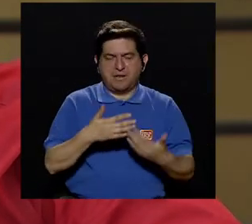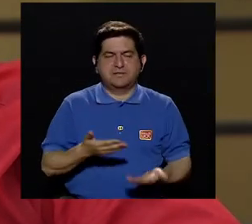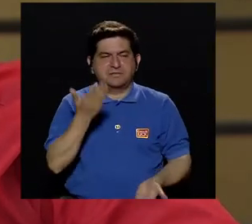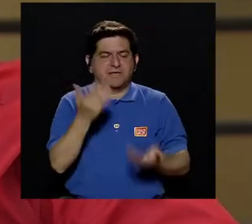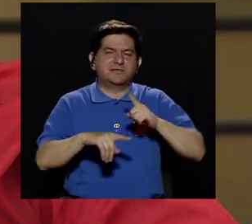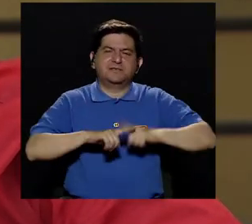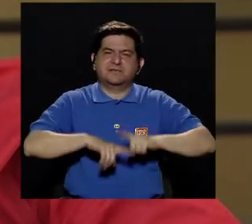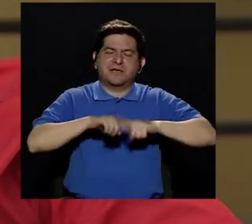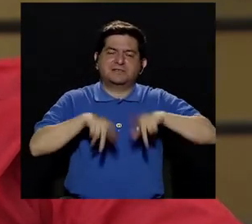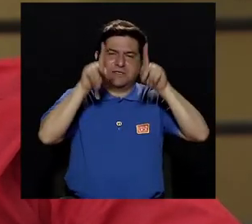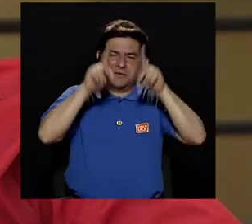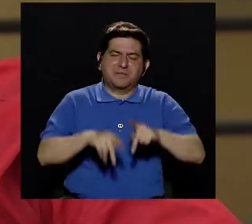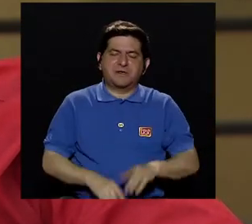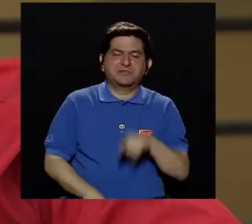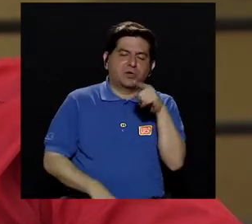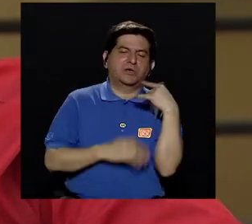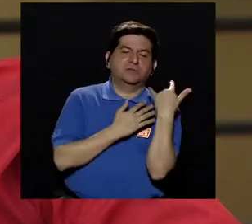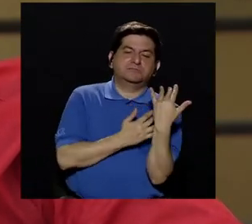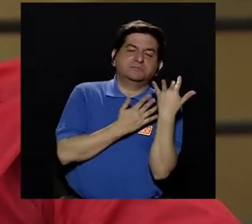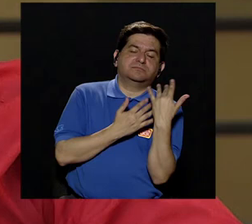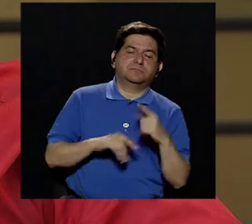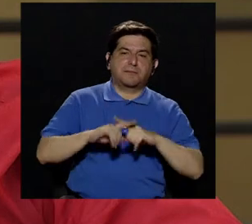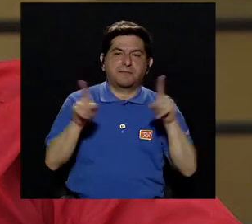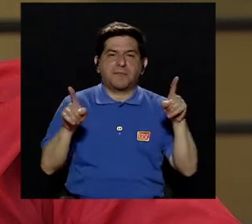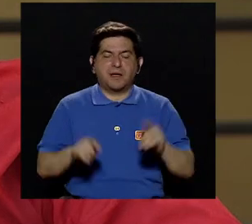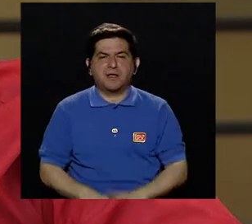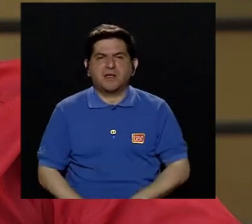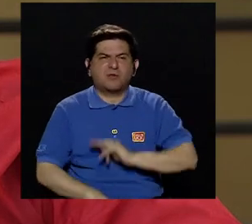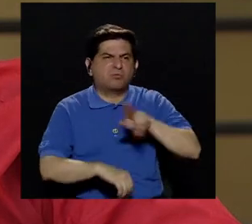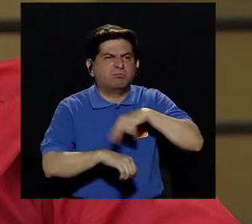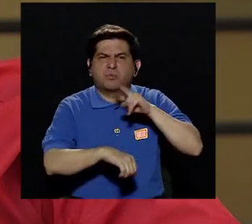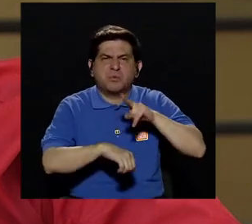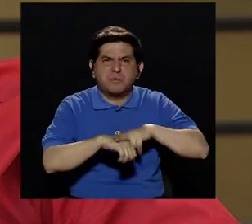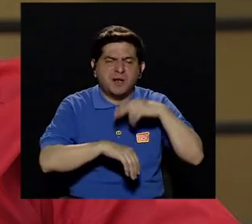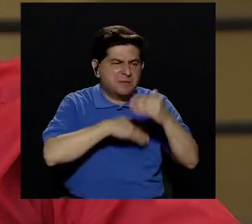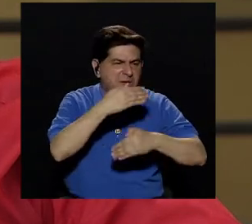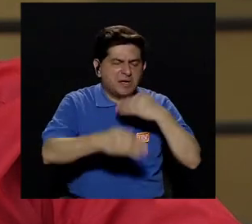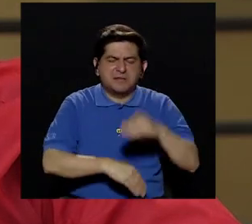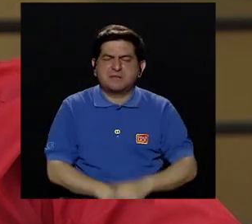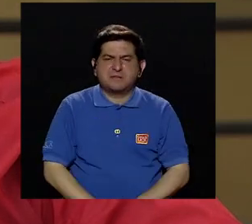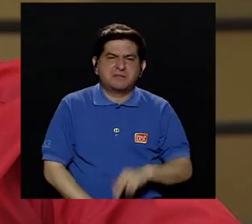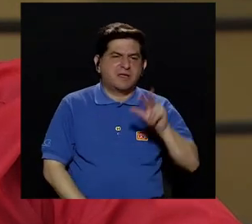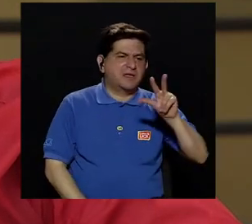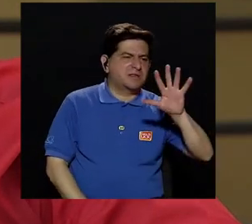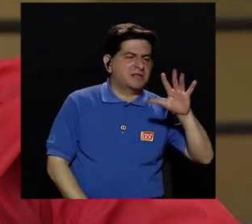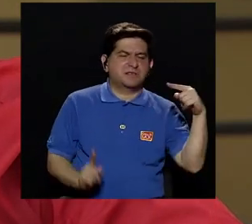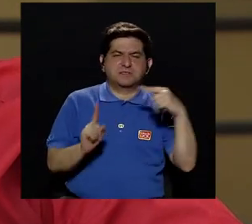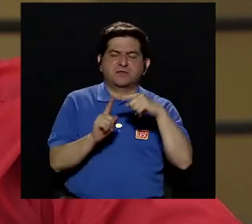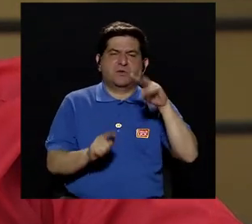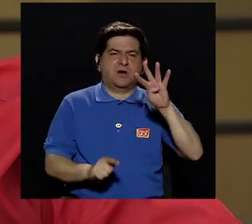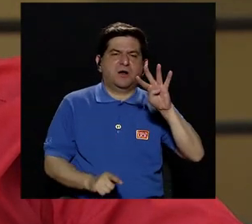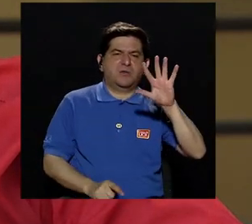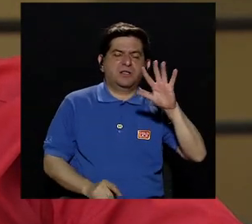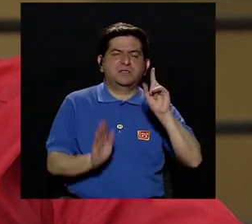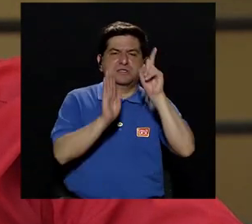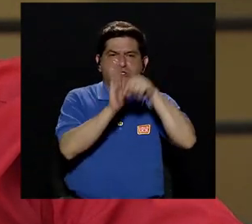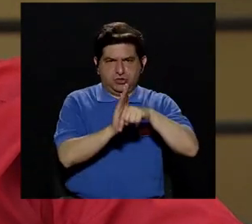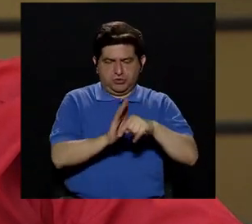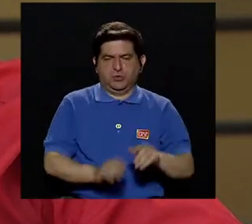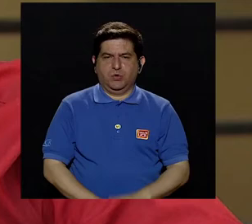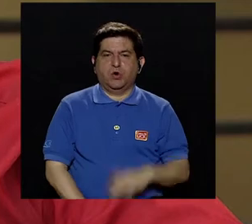a depender de la cantidad de personas que tengamos. Pero en promedio, más o menos todo el proceso puede tomar de 35 a 45